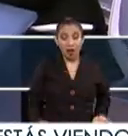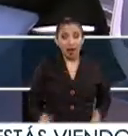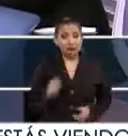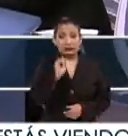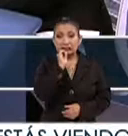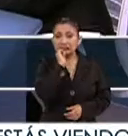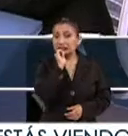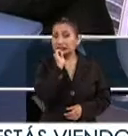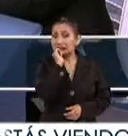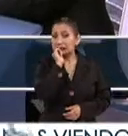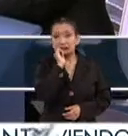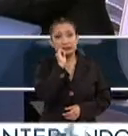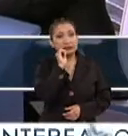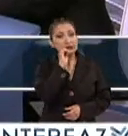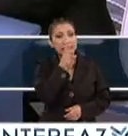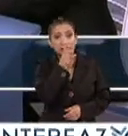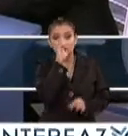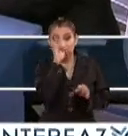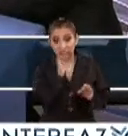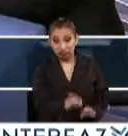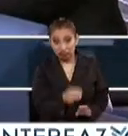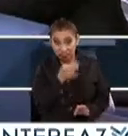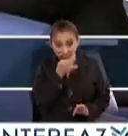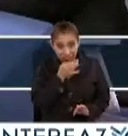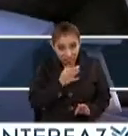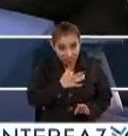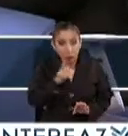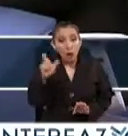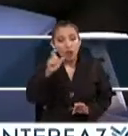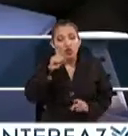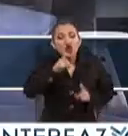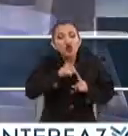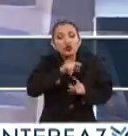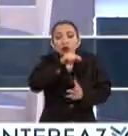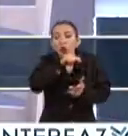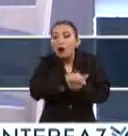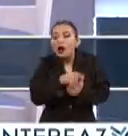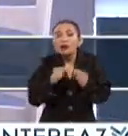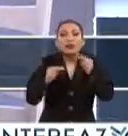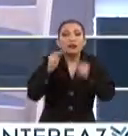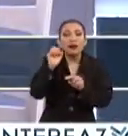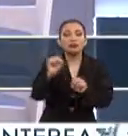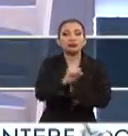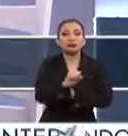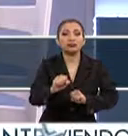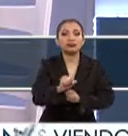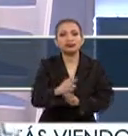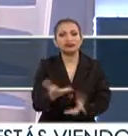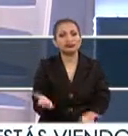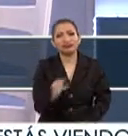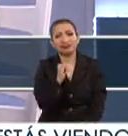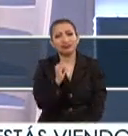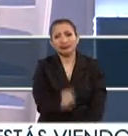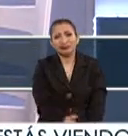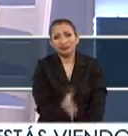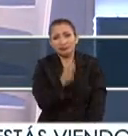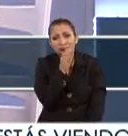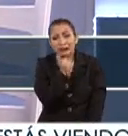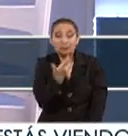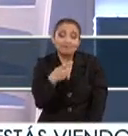no hay ningún resultado que nos diga cuándo, dónde y de qué magnitud va a ser el siguiente sismo.